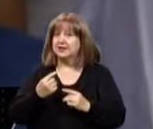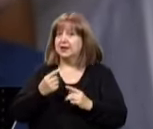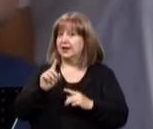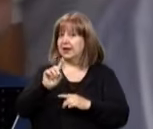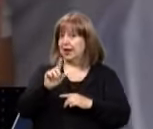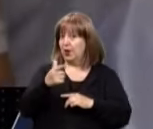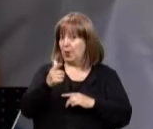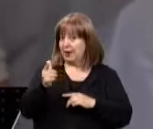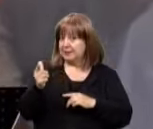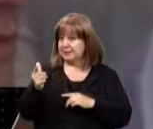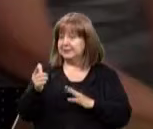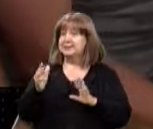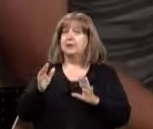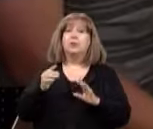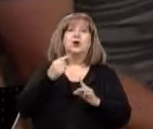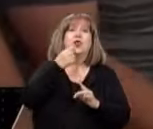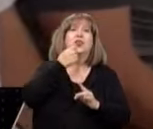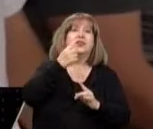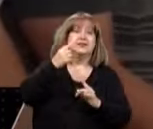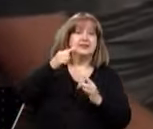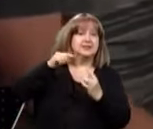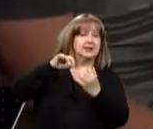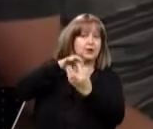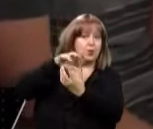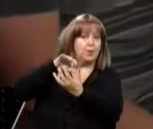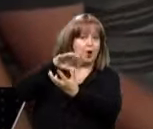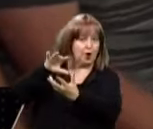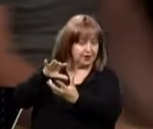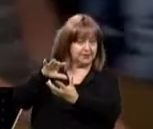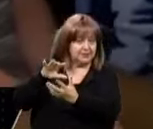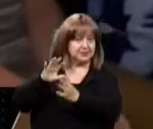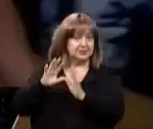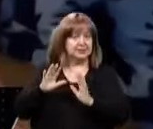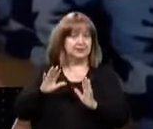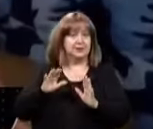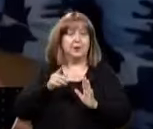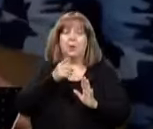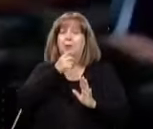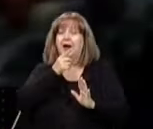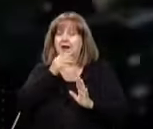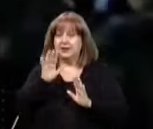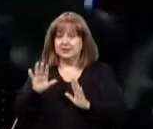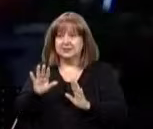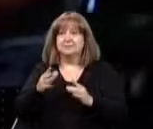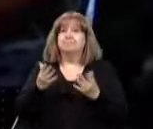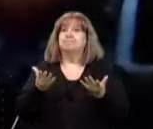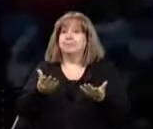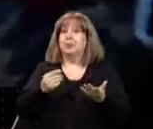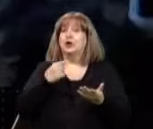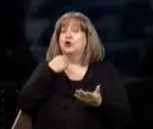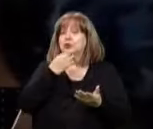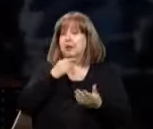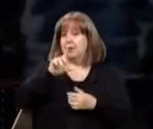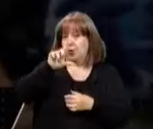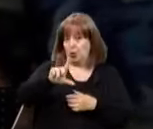trascendidos, lo aclaramos, no hay nada específico, pero al menos eso ya anda circulando, ¿no?, en torno a lo que podría pasar